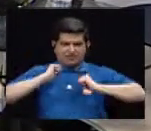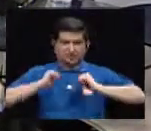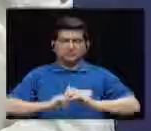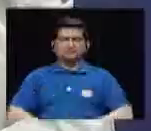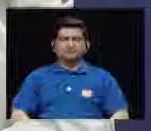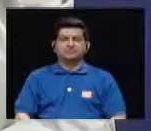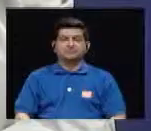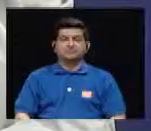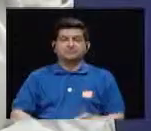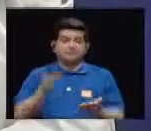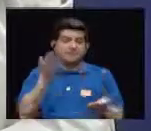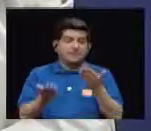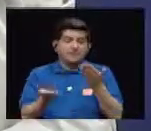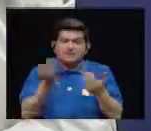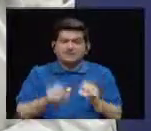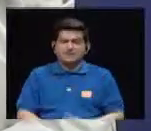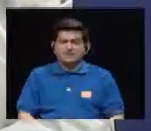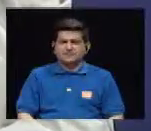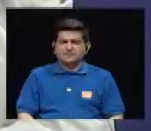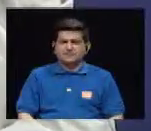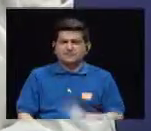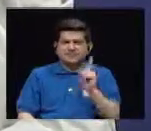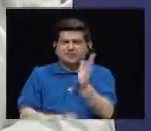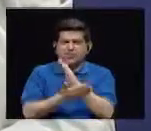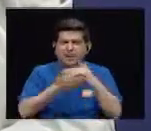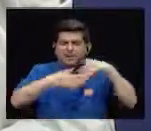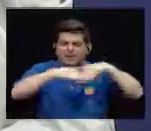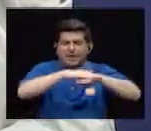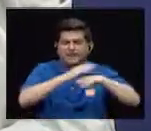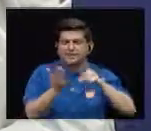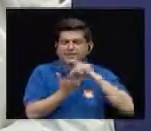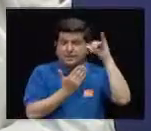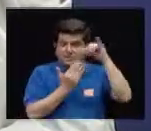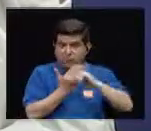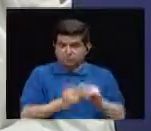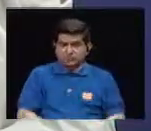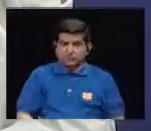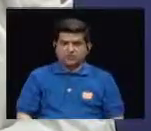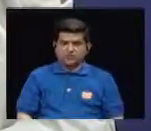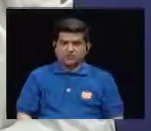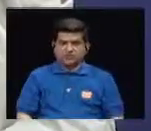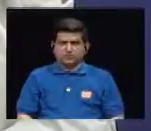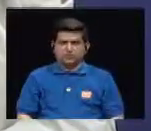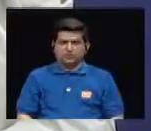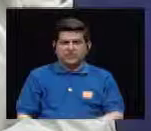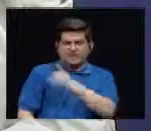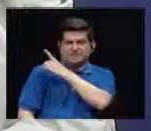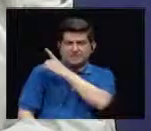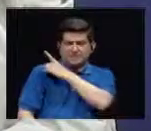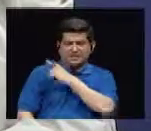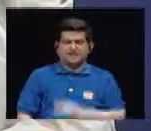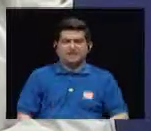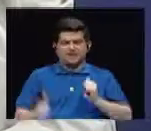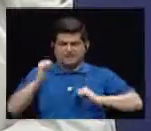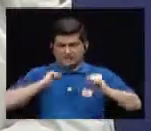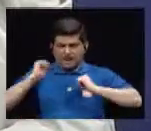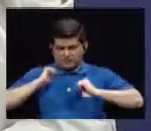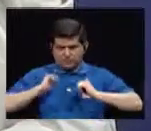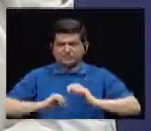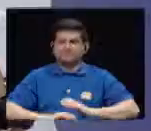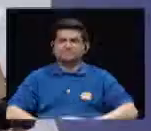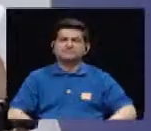actuación. De pronto no habrá por ahí en alguna carpeta un proyecto de dirigir y actuar.